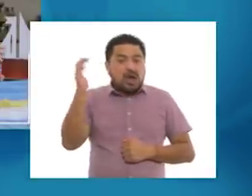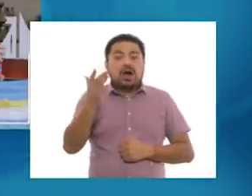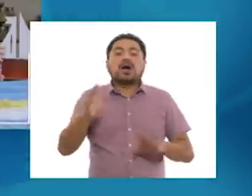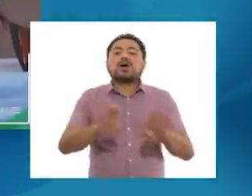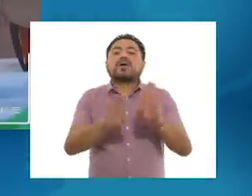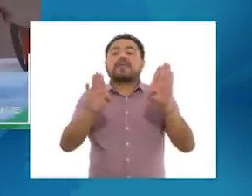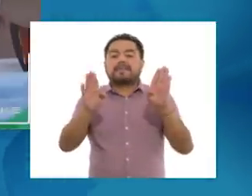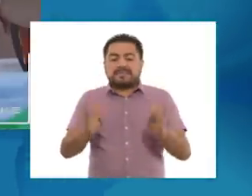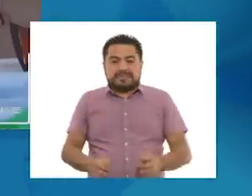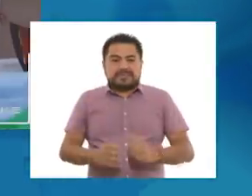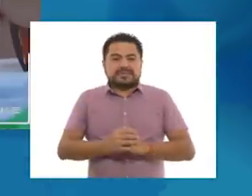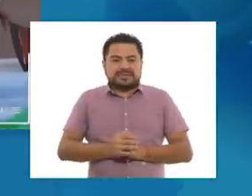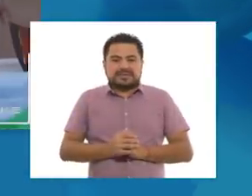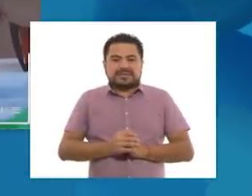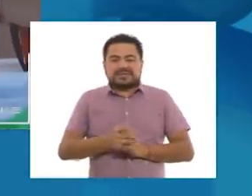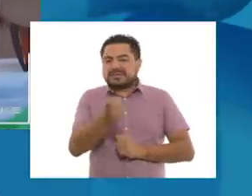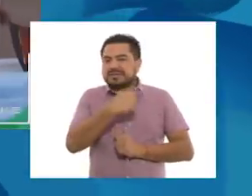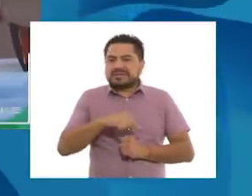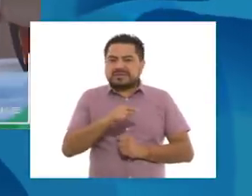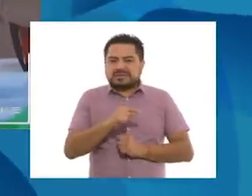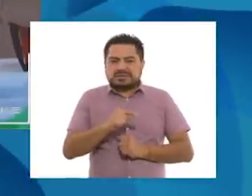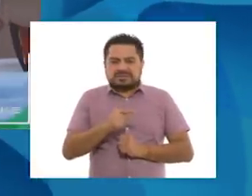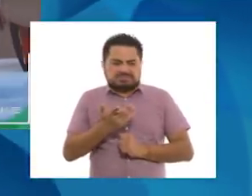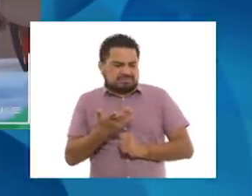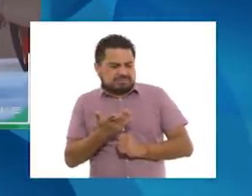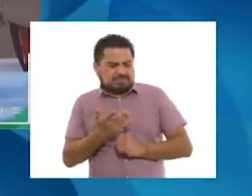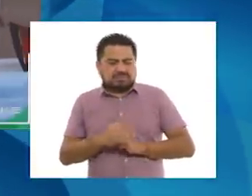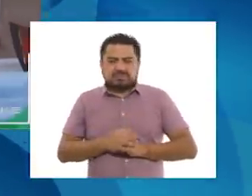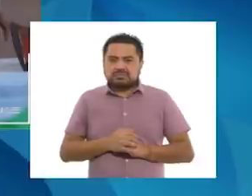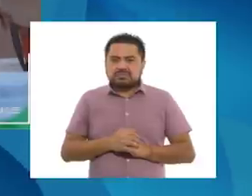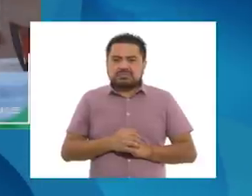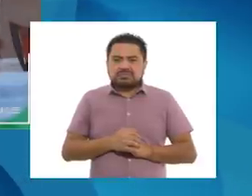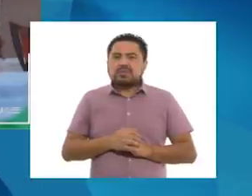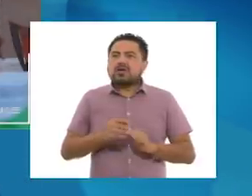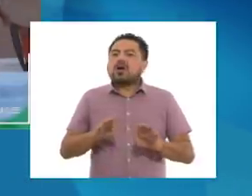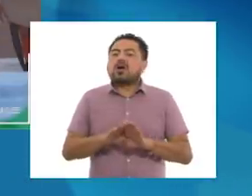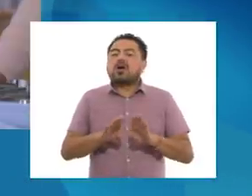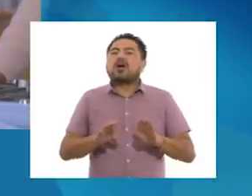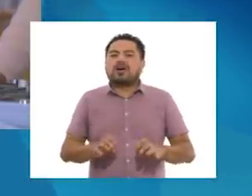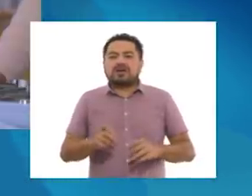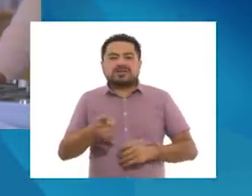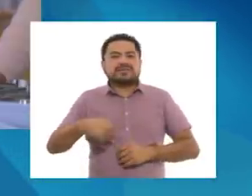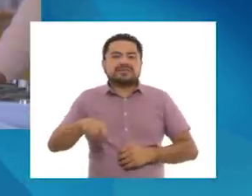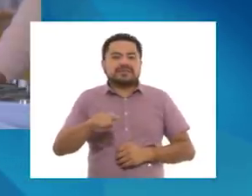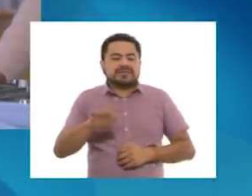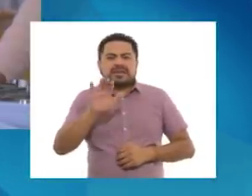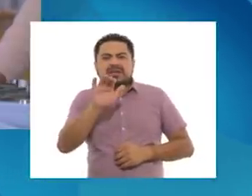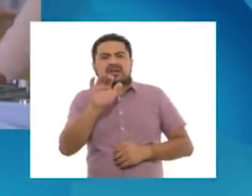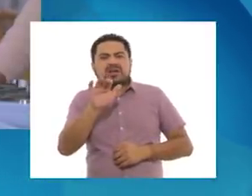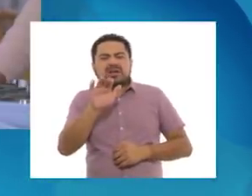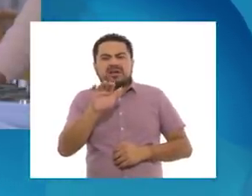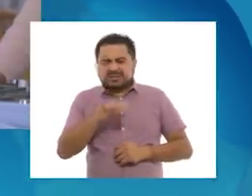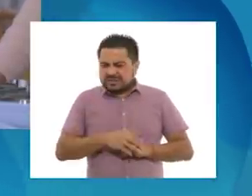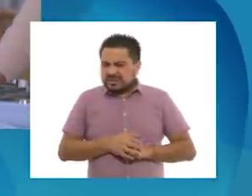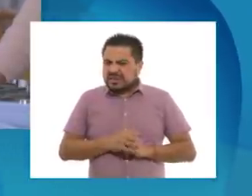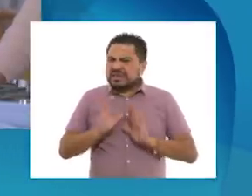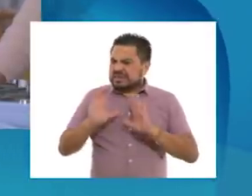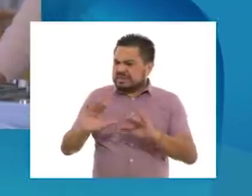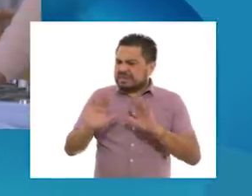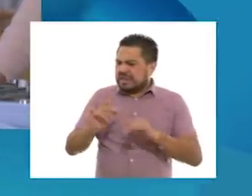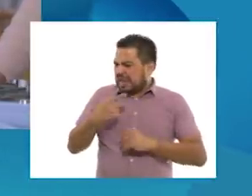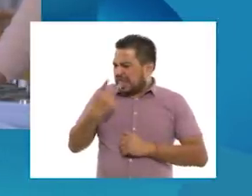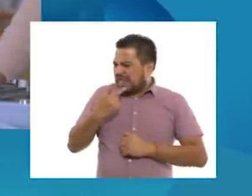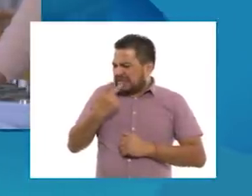¿Cómo están? ¡Cofa mofolefes, bafa! O sea, ¿cómo les va? Ay, oye, Carmelita, ¿quién te enseñó a hablar así